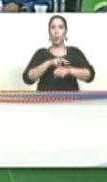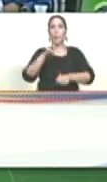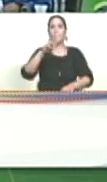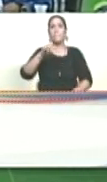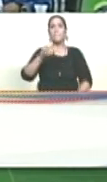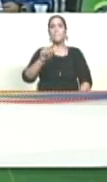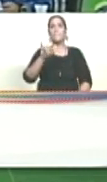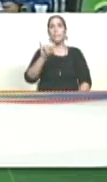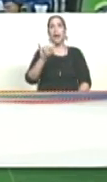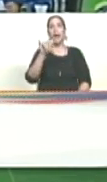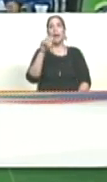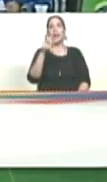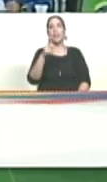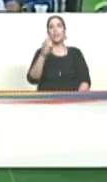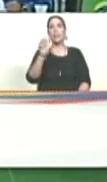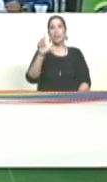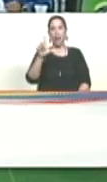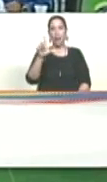Moreno,